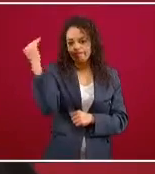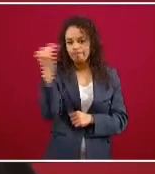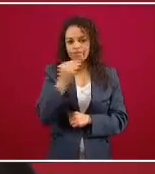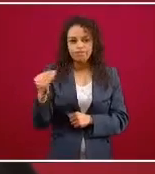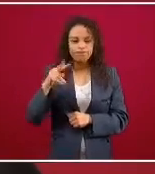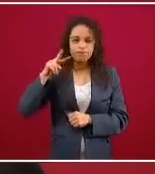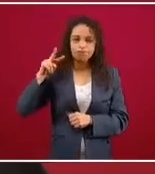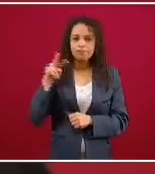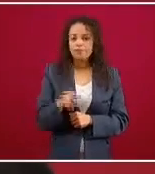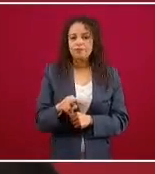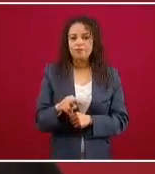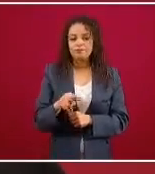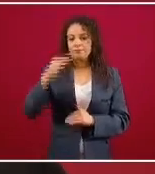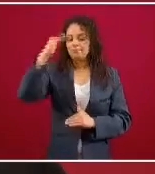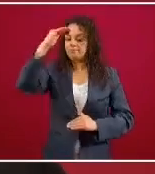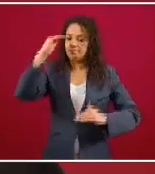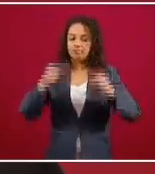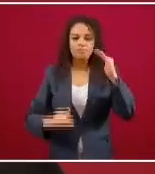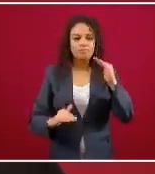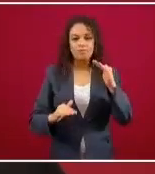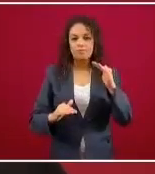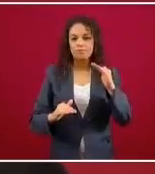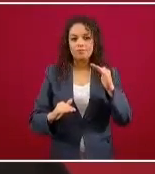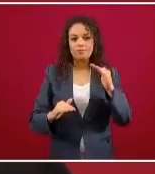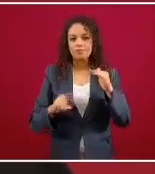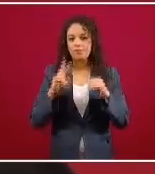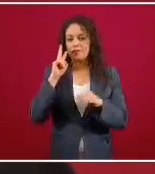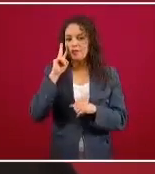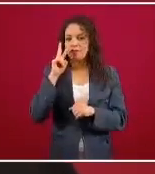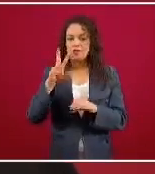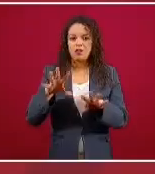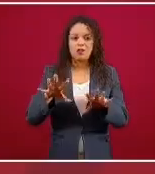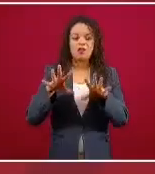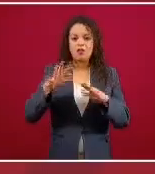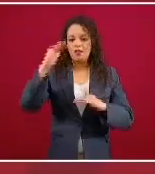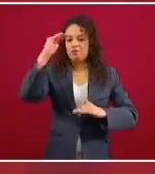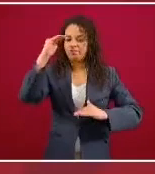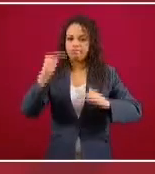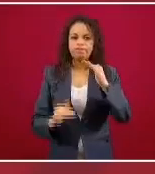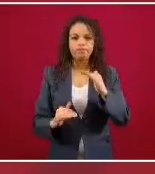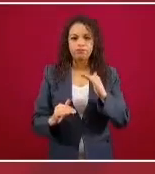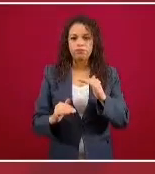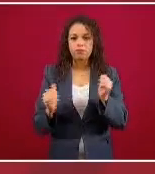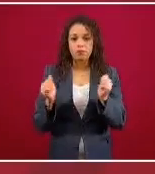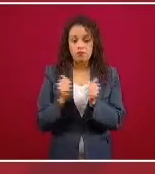una monstruosa desigualdad económica y social